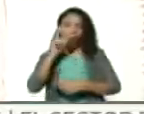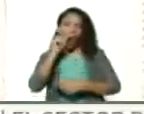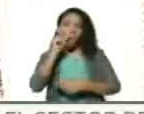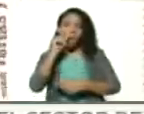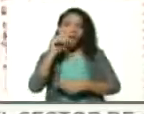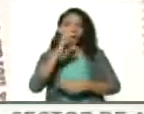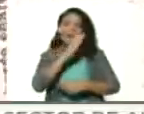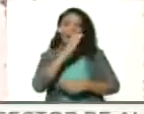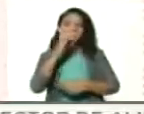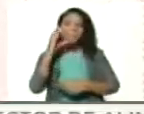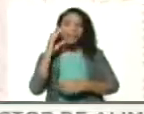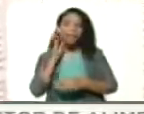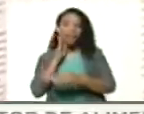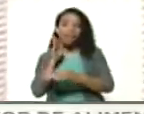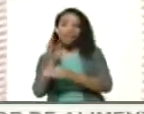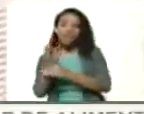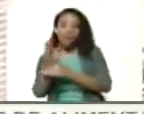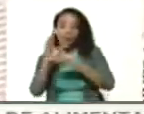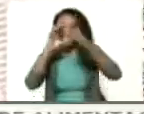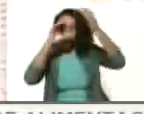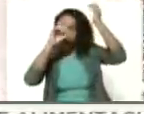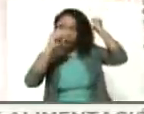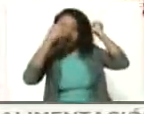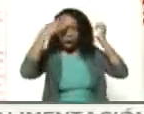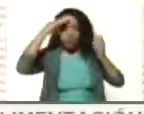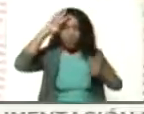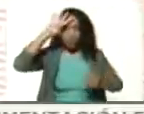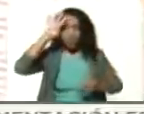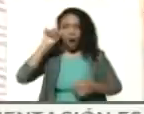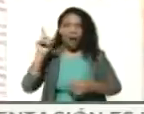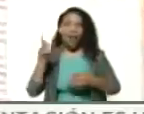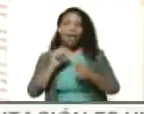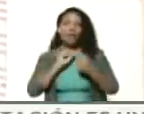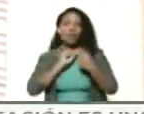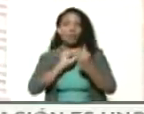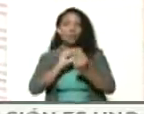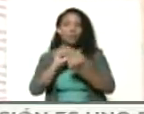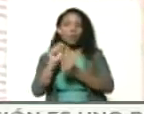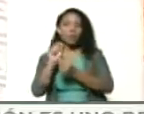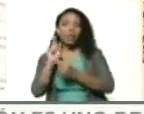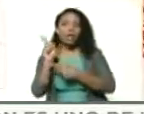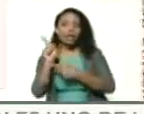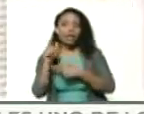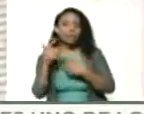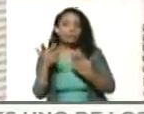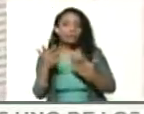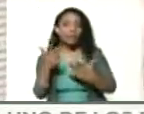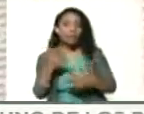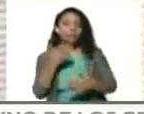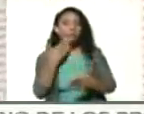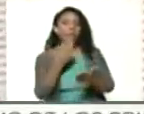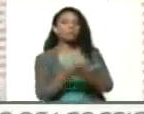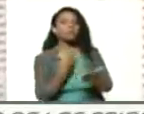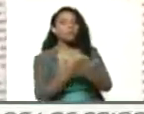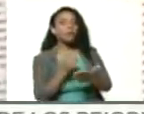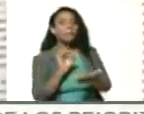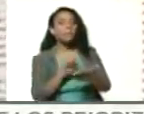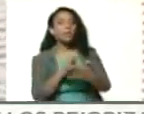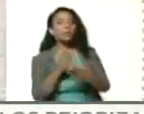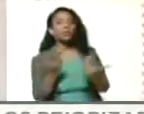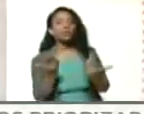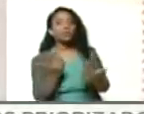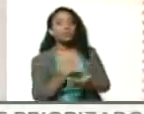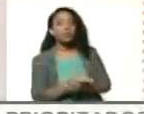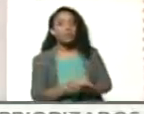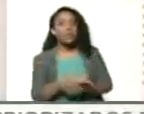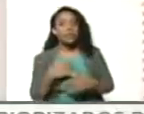Radonsky a la embajada cubana, el diálogo que sostiene con una exigencia también